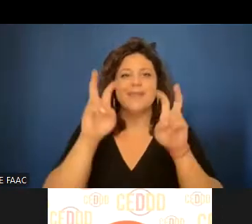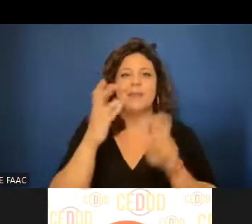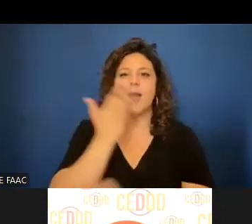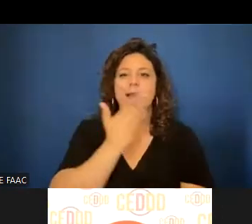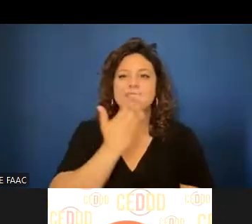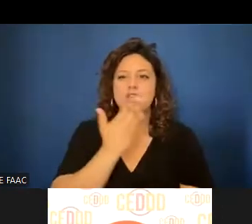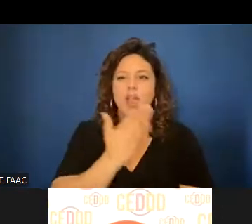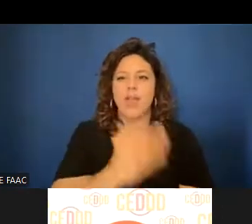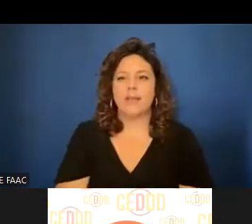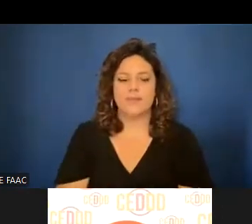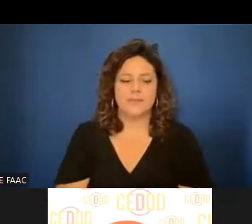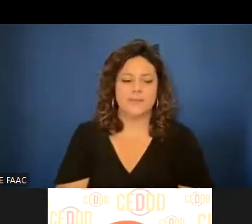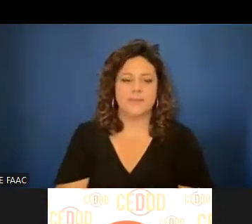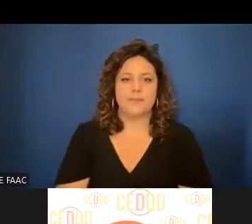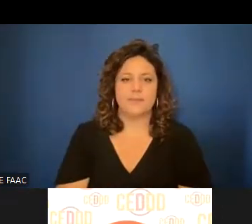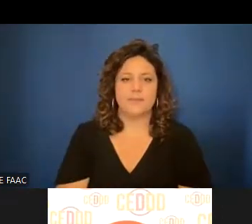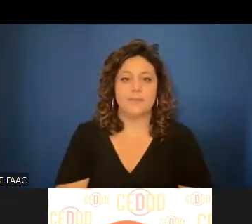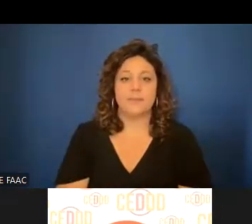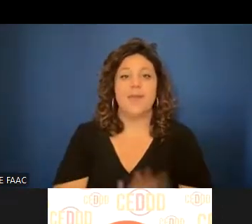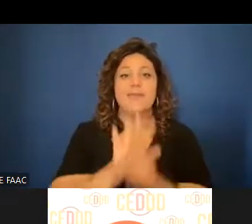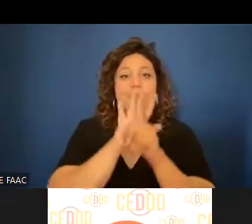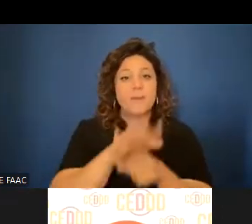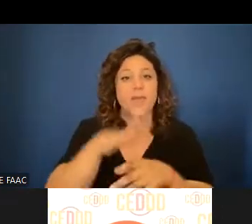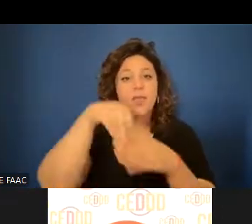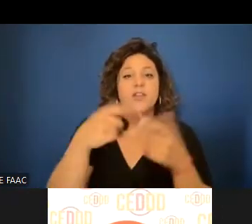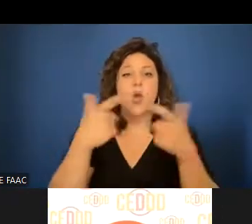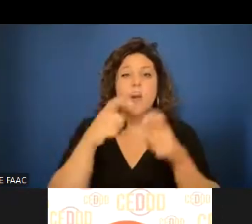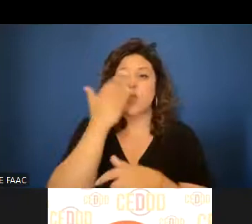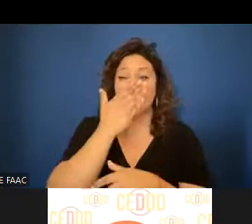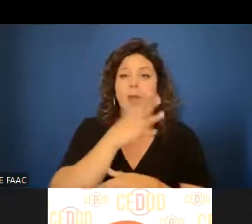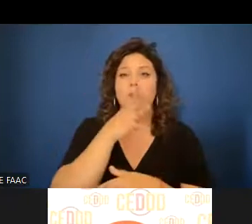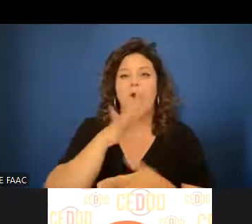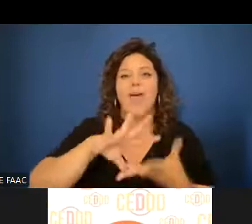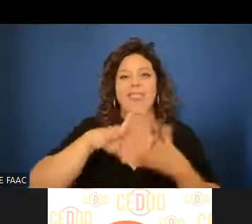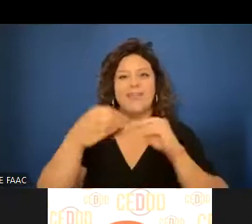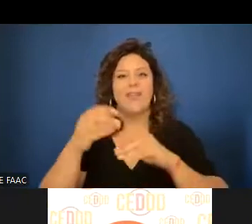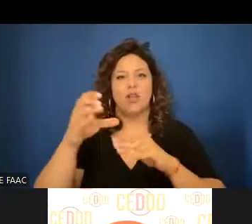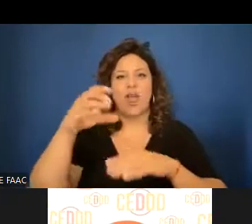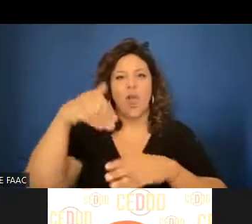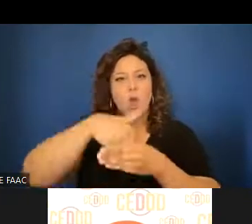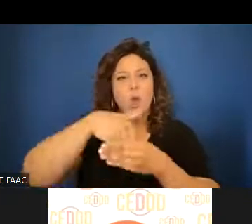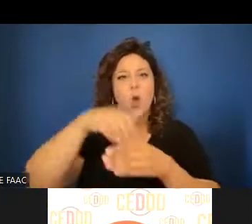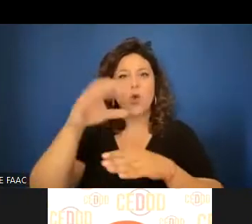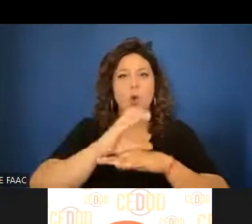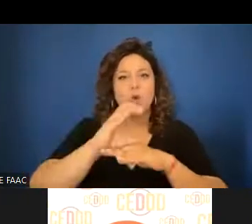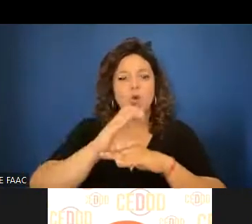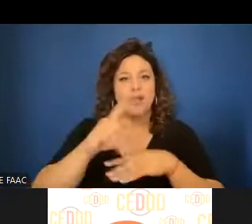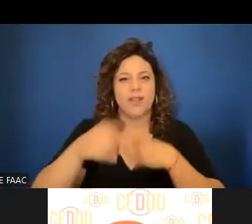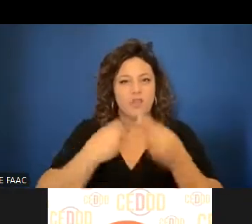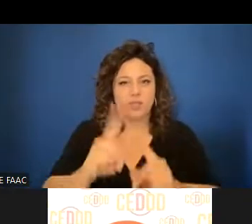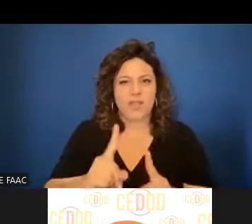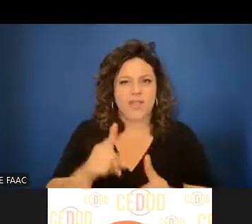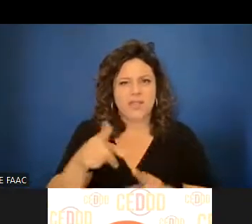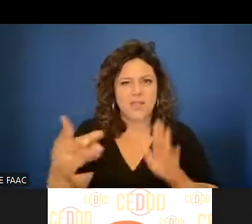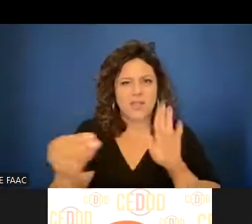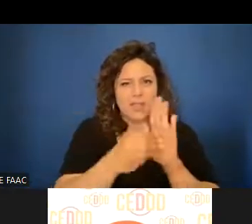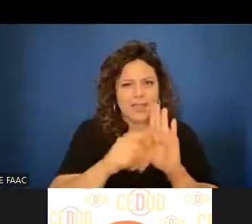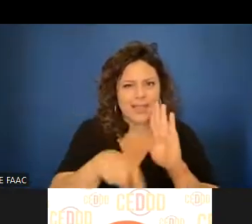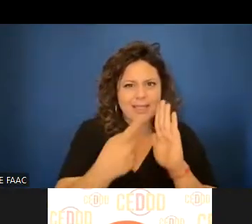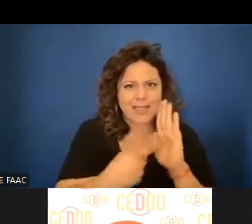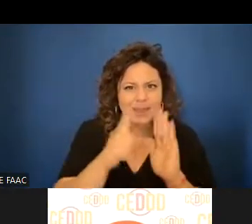asociación eliminando barreras. Dice así: estamos cansados de denunciar discriminación por falta de accesibilidad. El ayuntamiento, que es